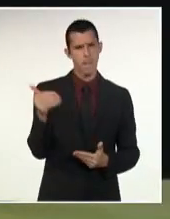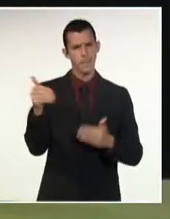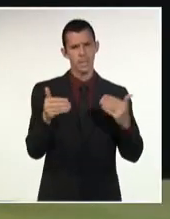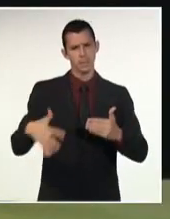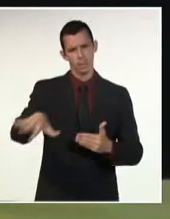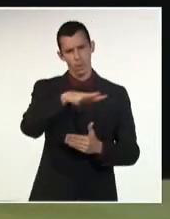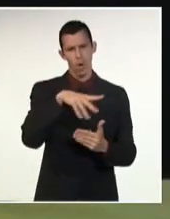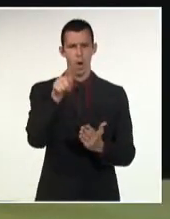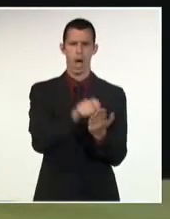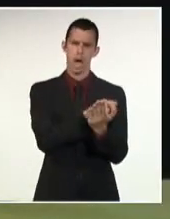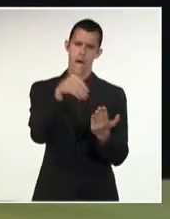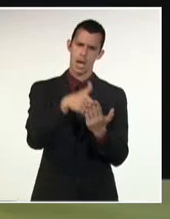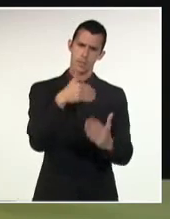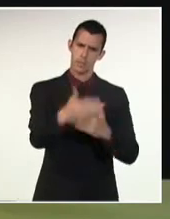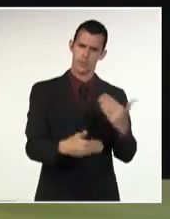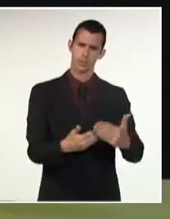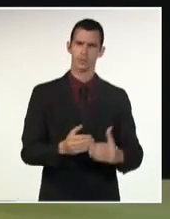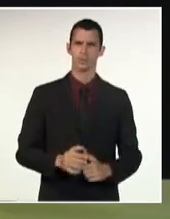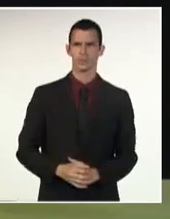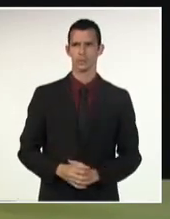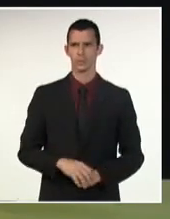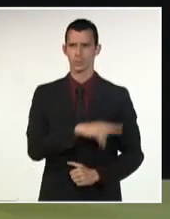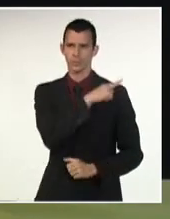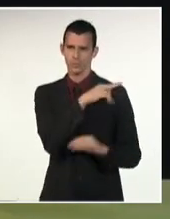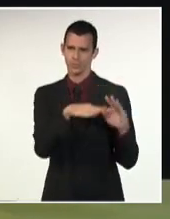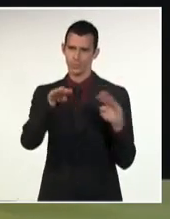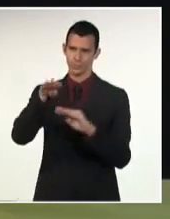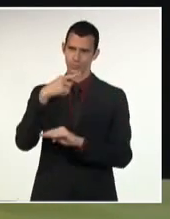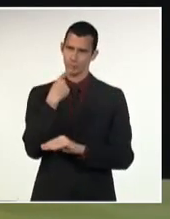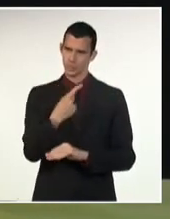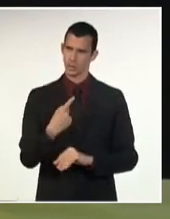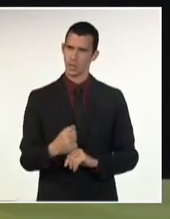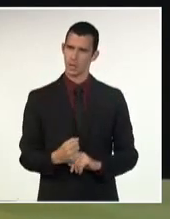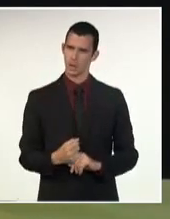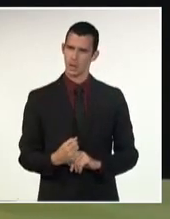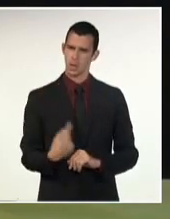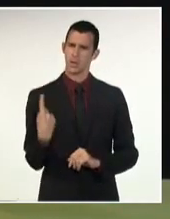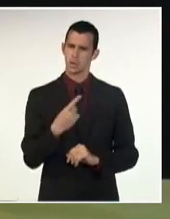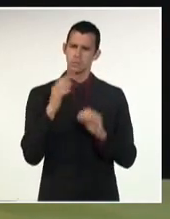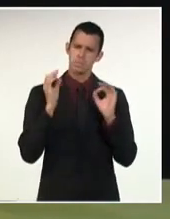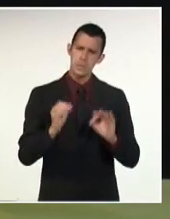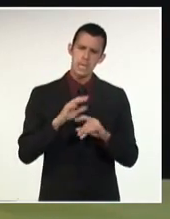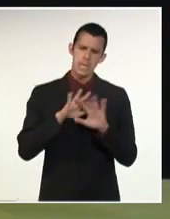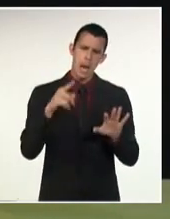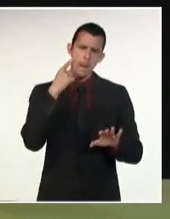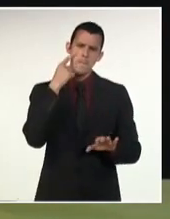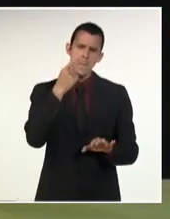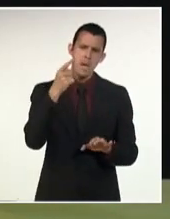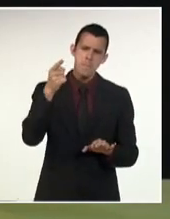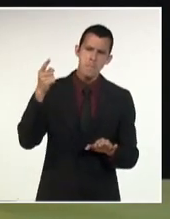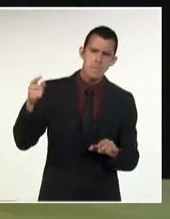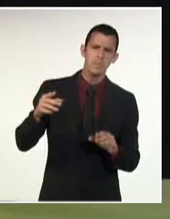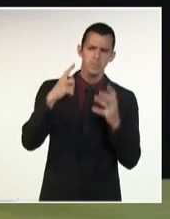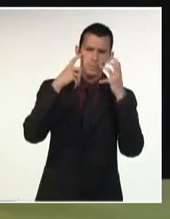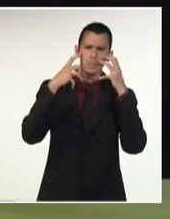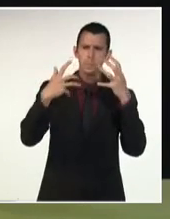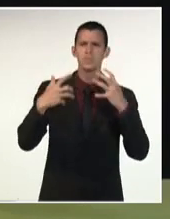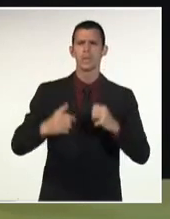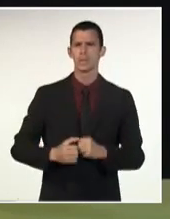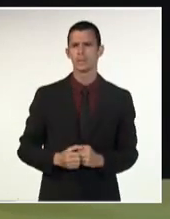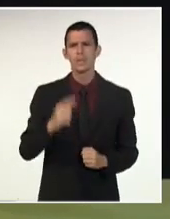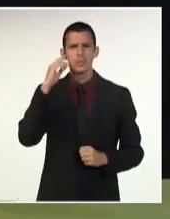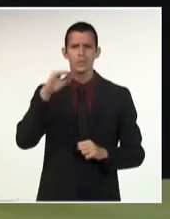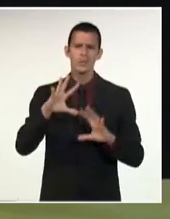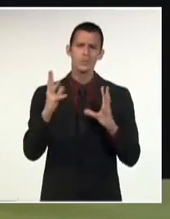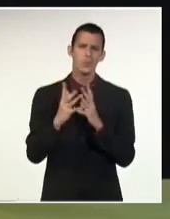tenido experiencias enriquecedoras y hemos tenido la oportunidad de contactar. Yo me atrevería a decirle a ustedes